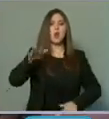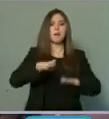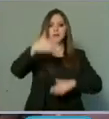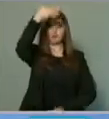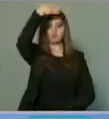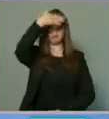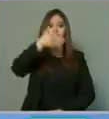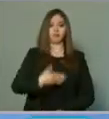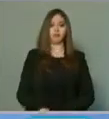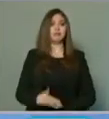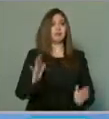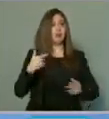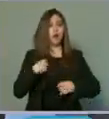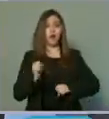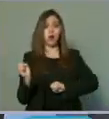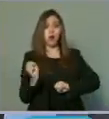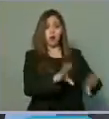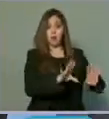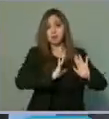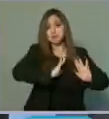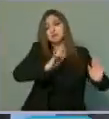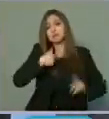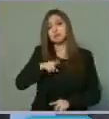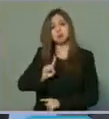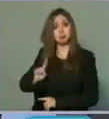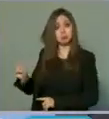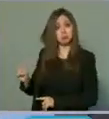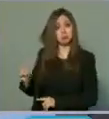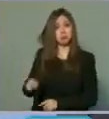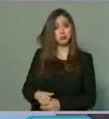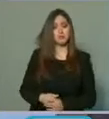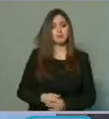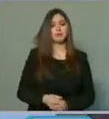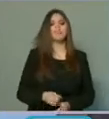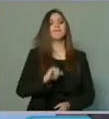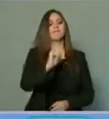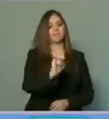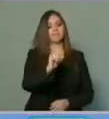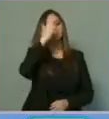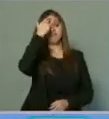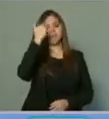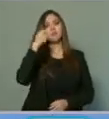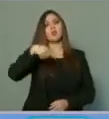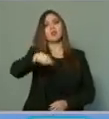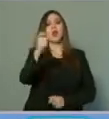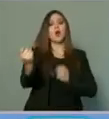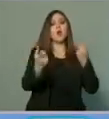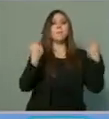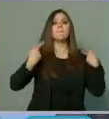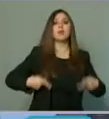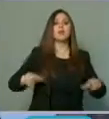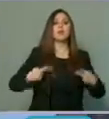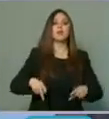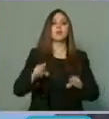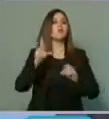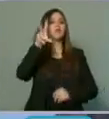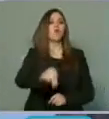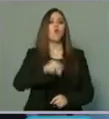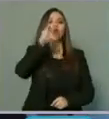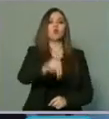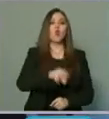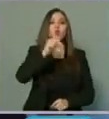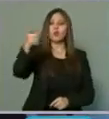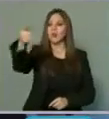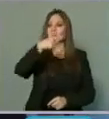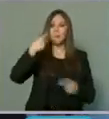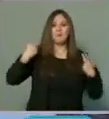tendremos que darle la vuelta. Sí, acabas de tocar un tema en donde la persona está cerrada a sus propios errores, no acepta